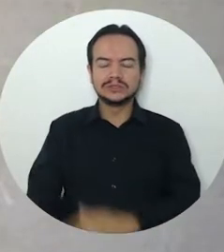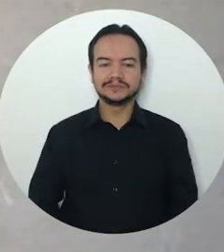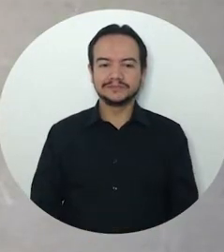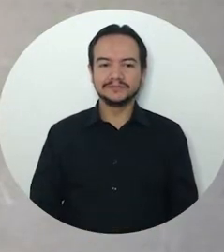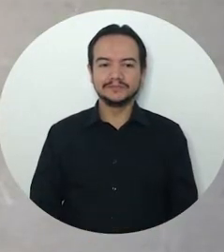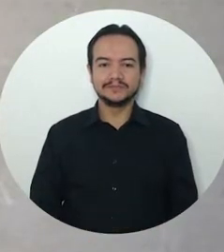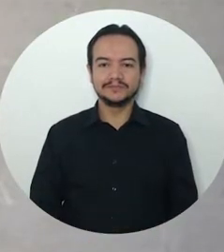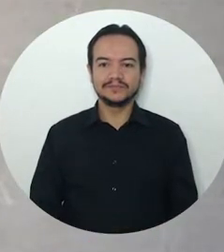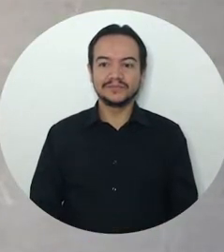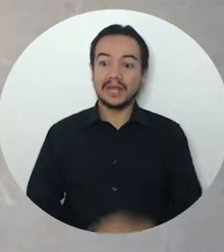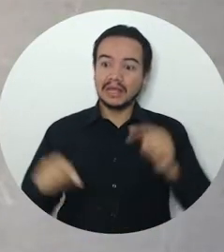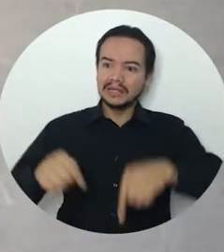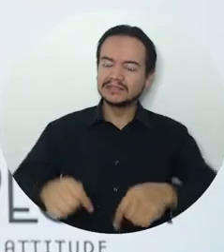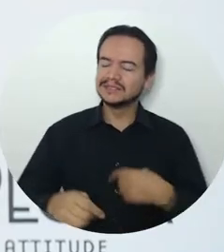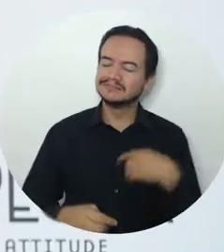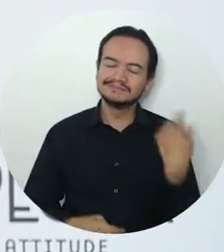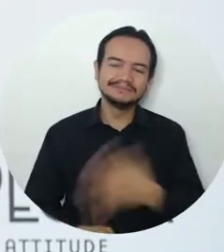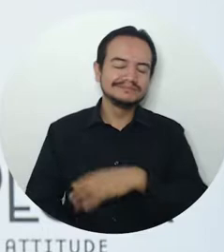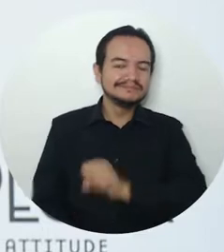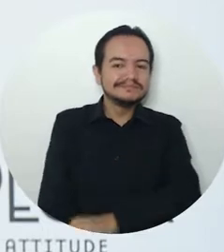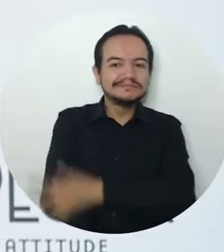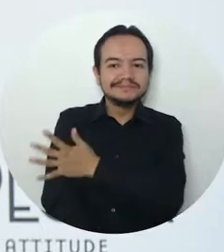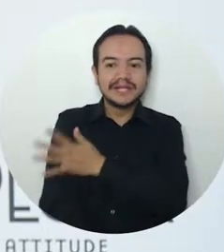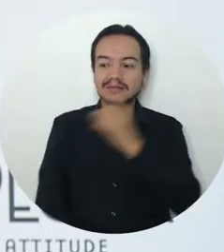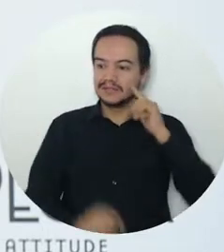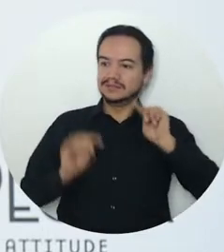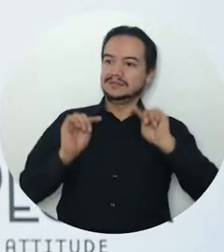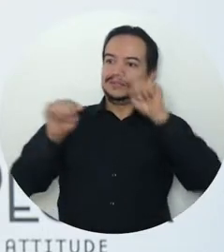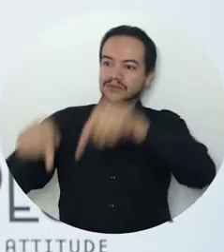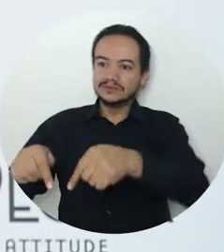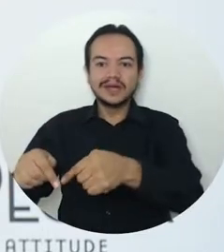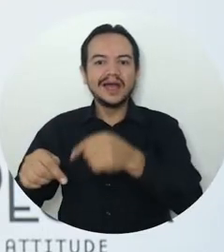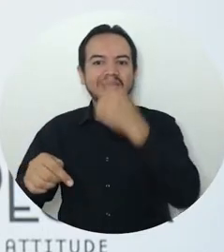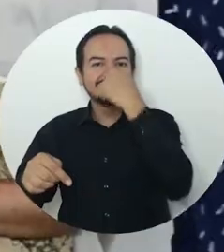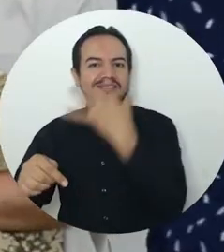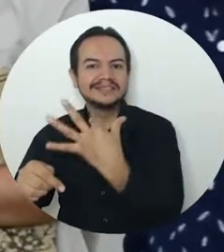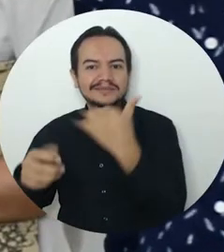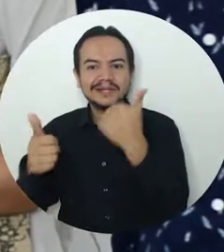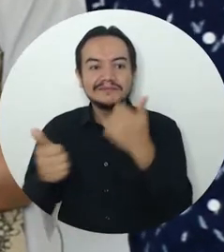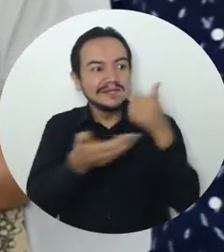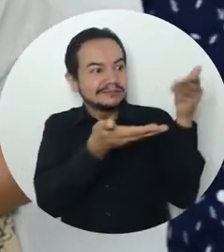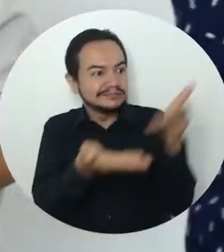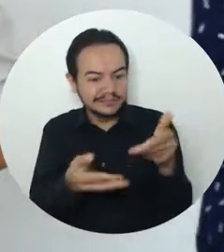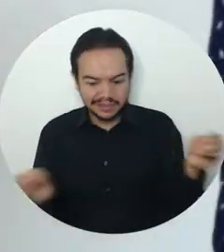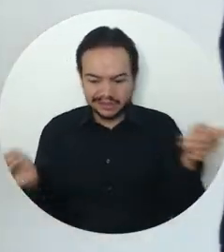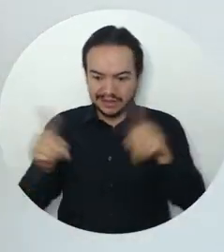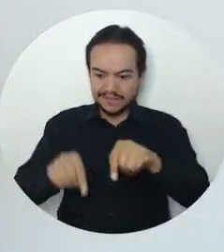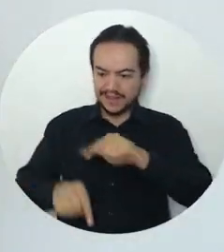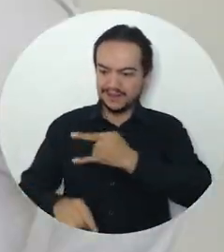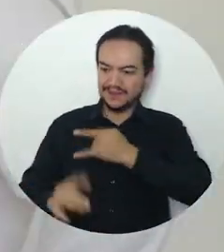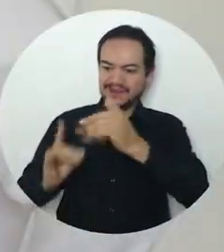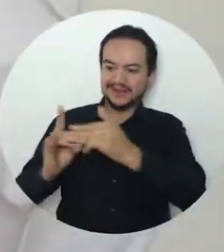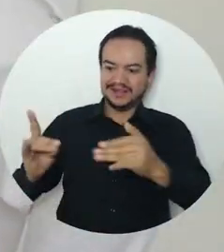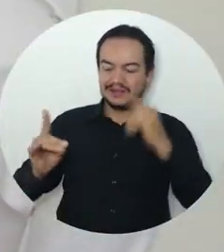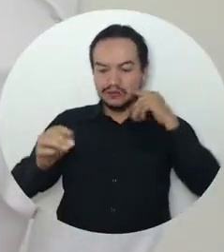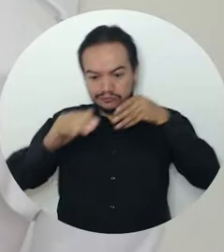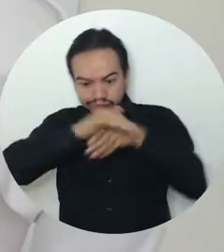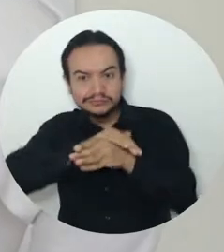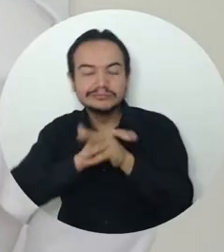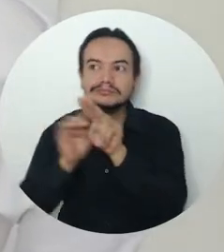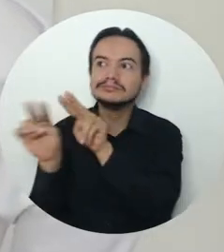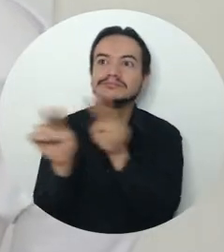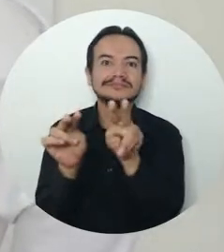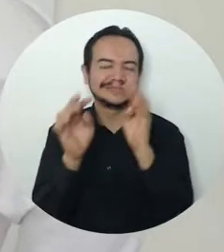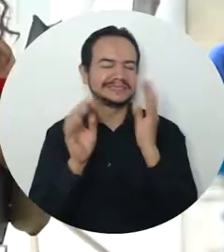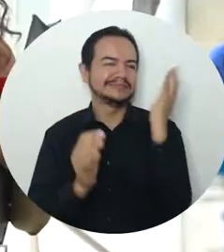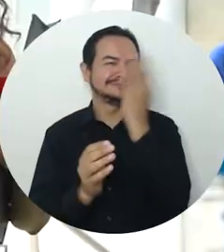muy importante que este tipo de eventos se realicen. Una experiencia gratificante. Santa Marta nos ha recibido increíble, la Universidad de Magdalena